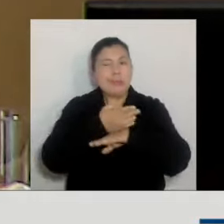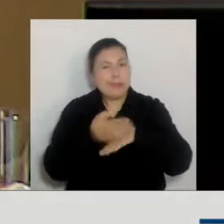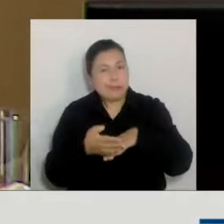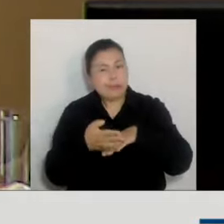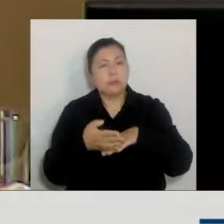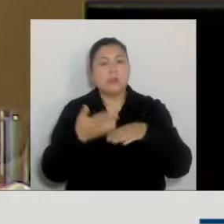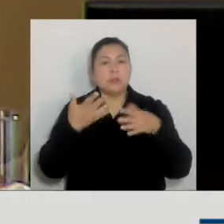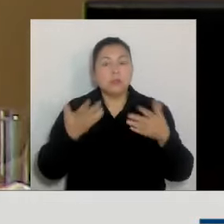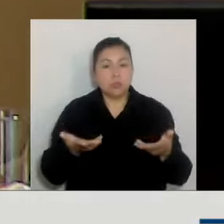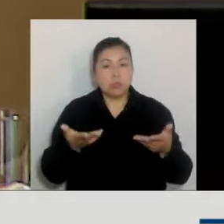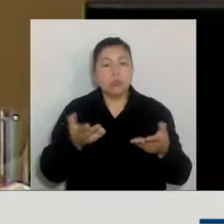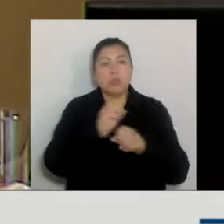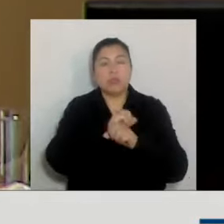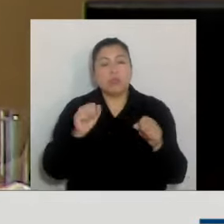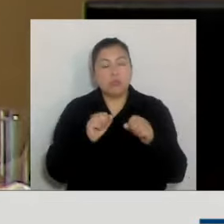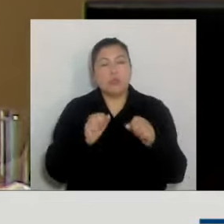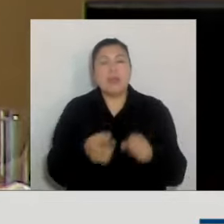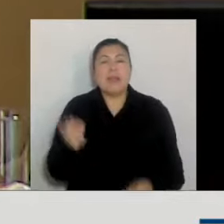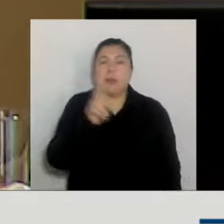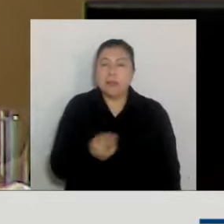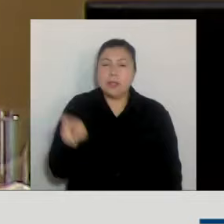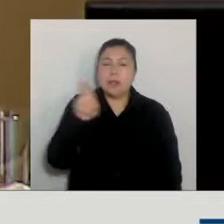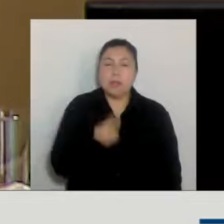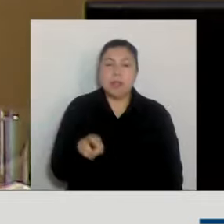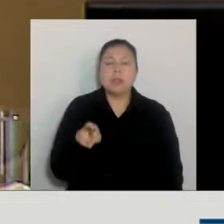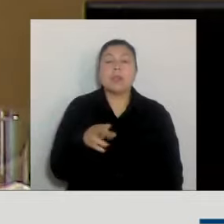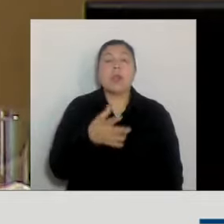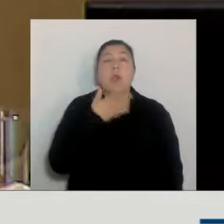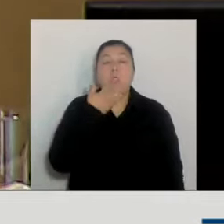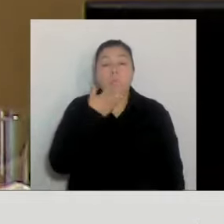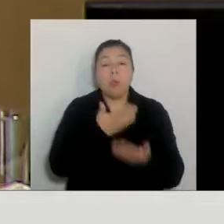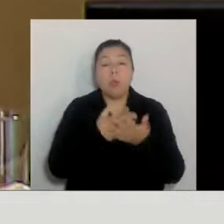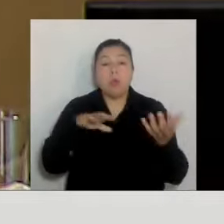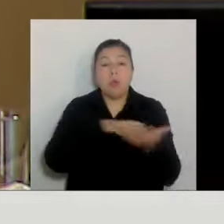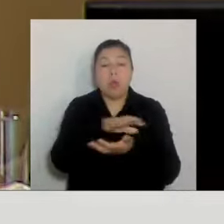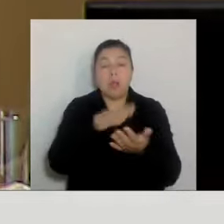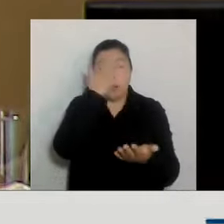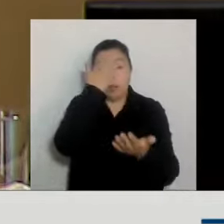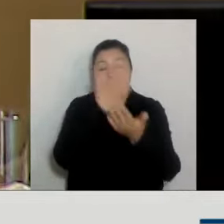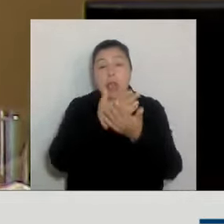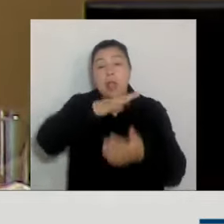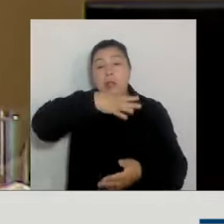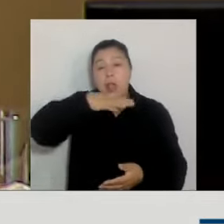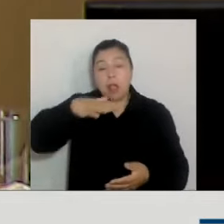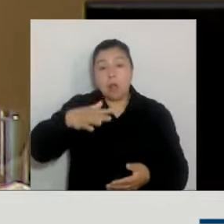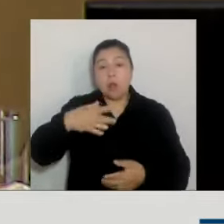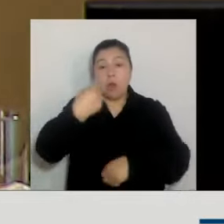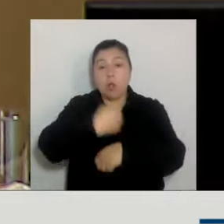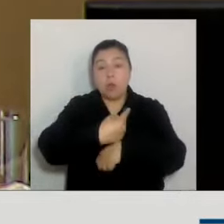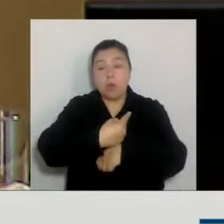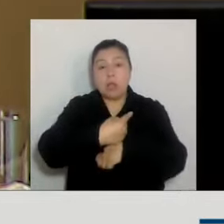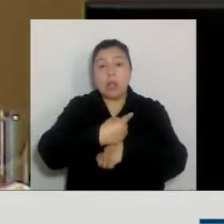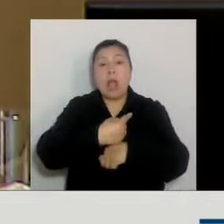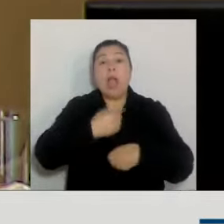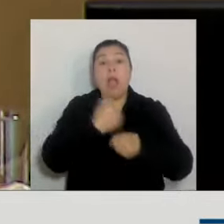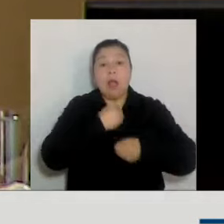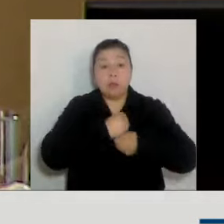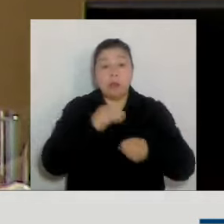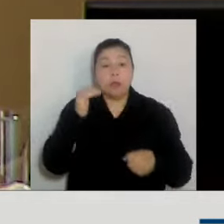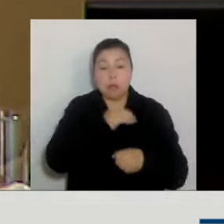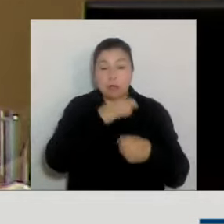no puede seguir sucediendo más aún cuando la crisis hídrica que enfrentamos nos obliga a acciones rápidas y concretas